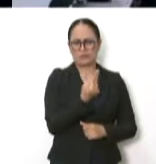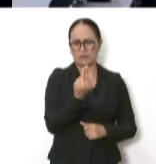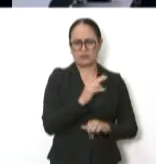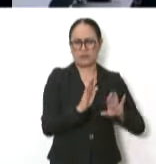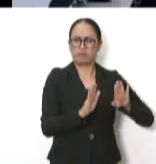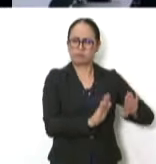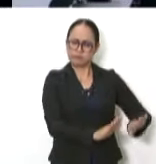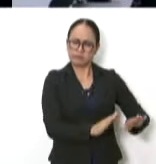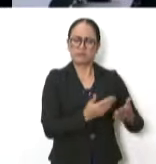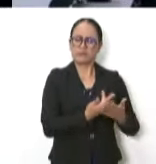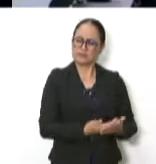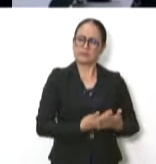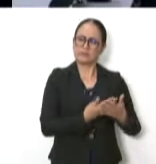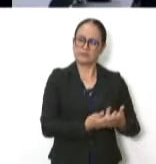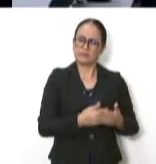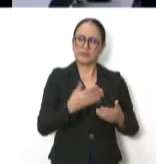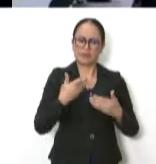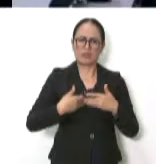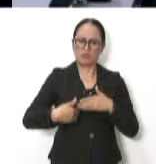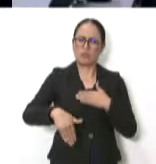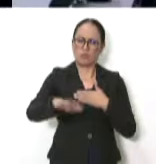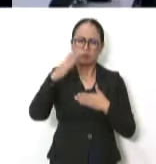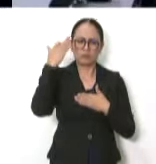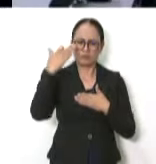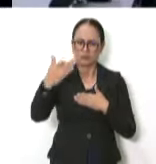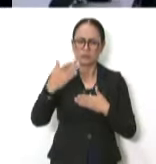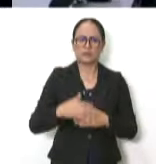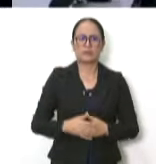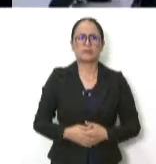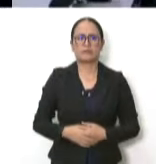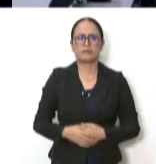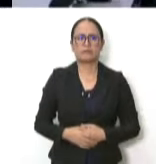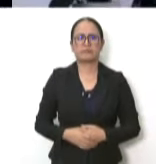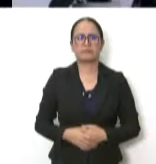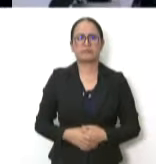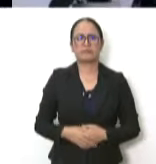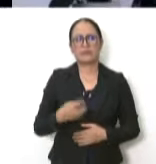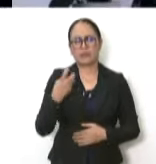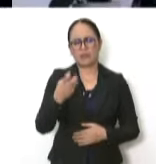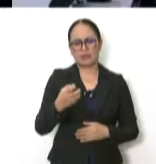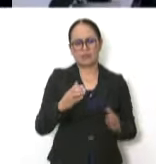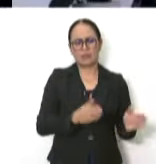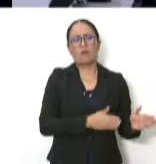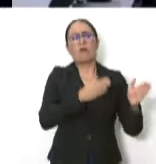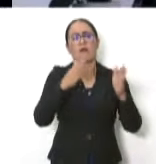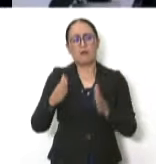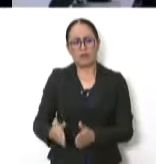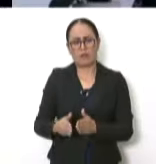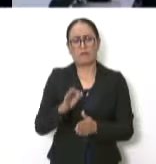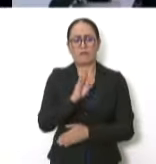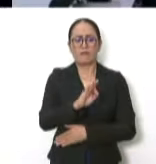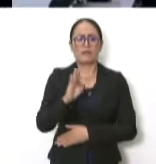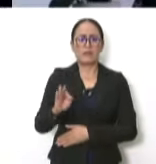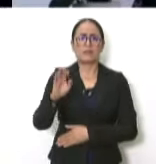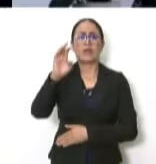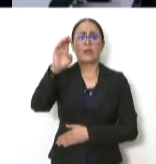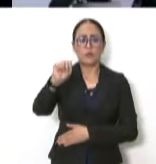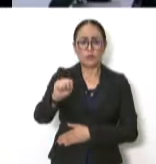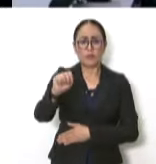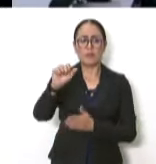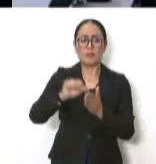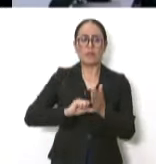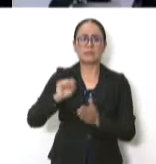Vamos a, esto tiene un alcance al 9 de septiembre, como ya